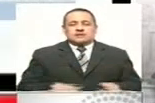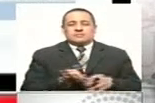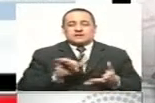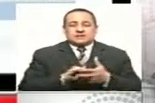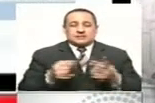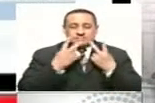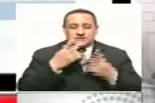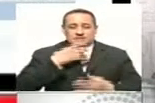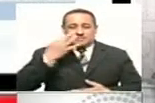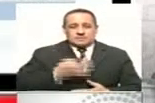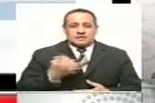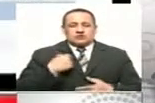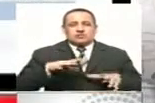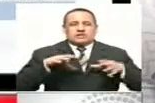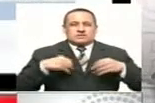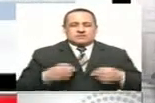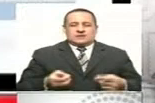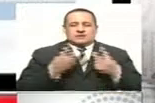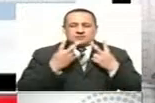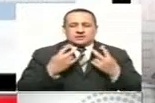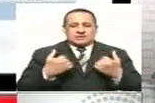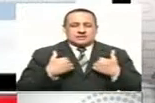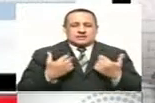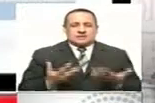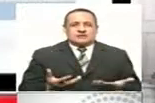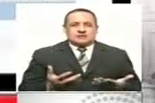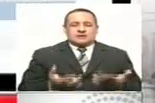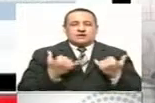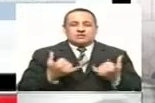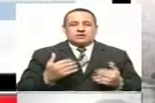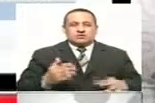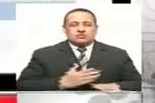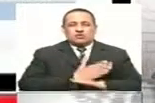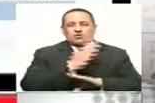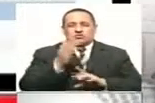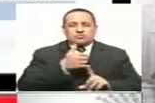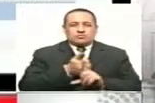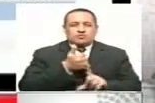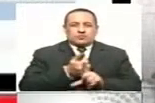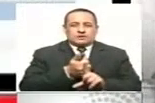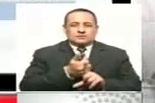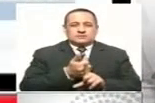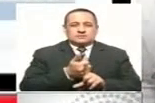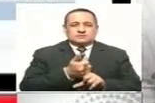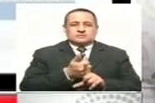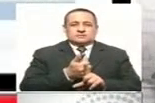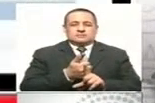en realidad esto nos permitiría también que las propias